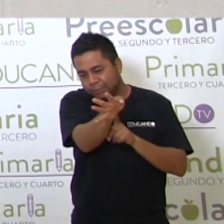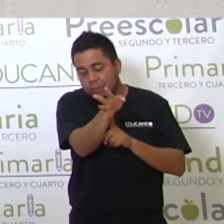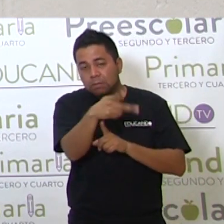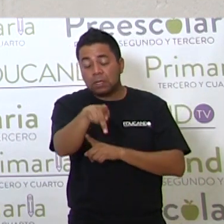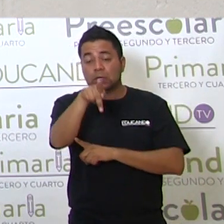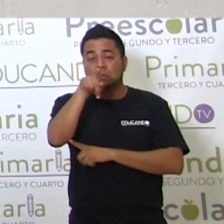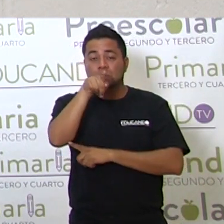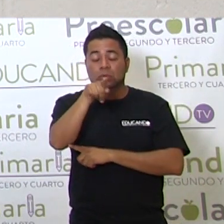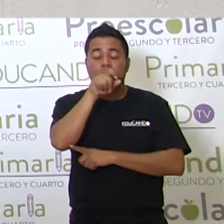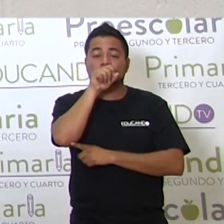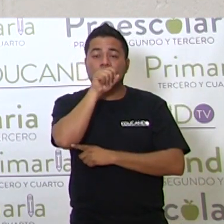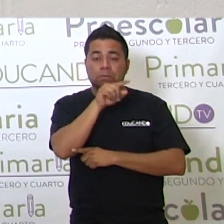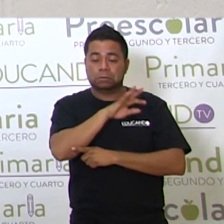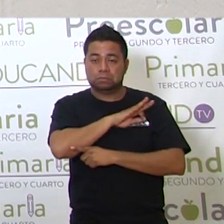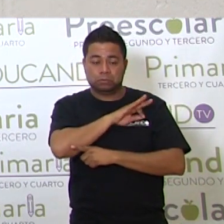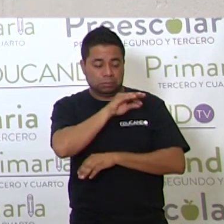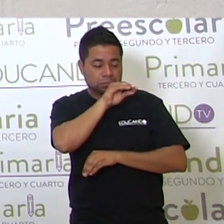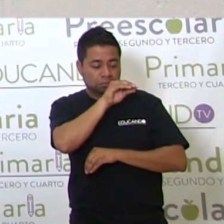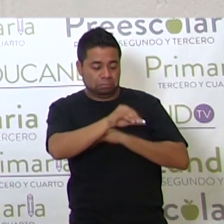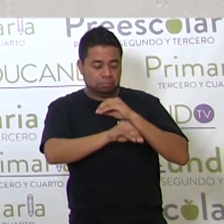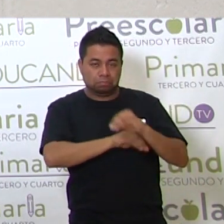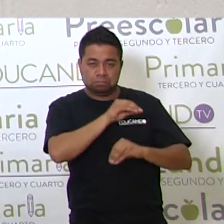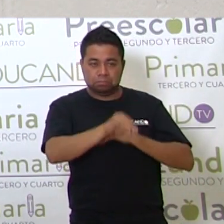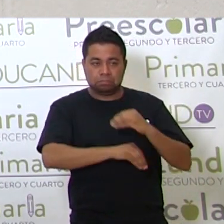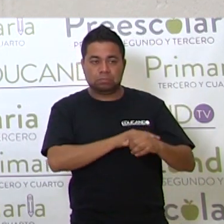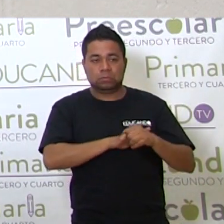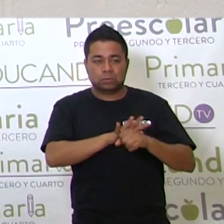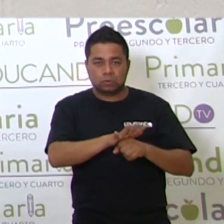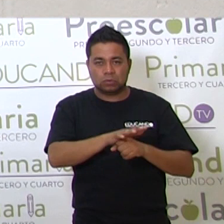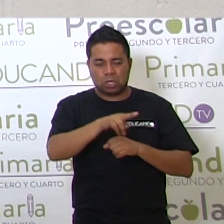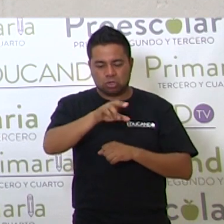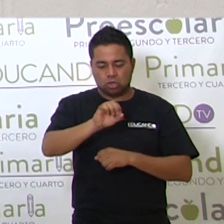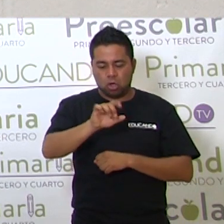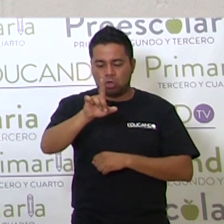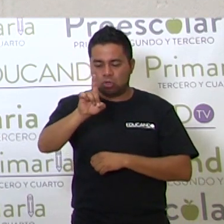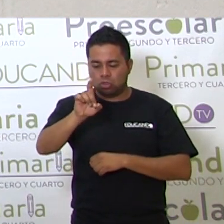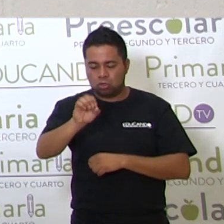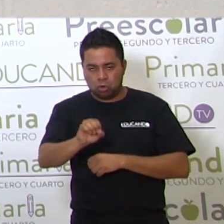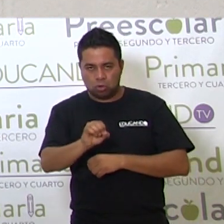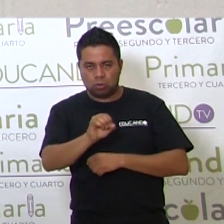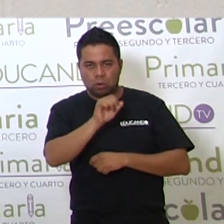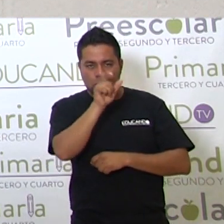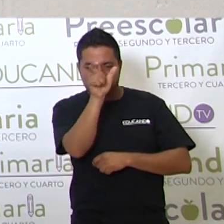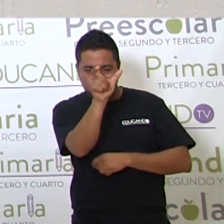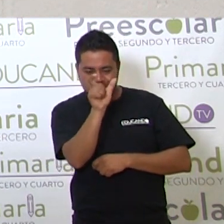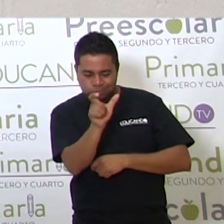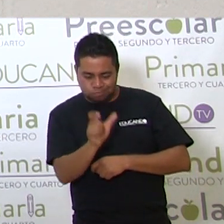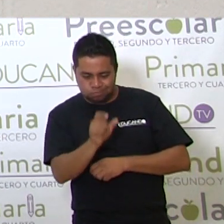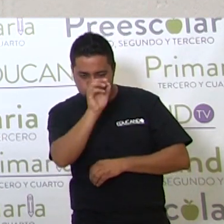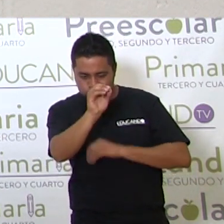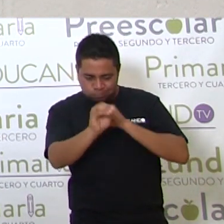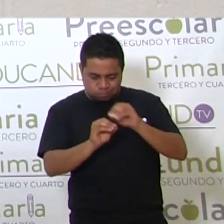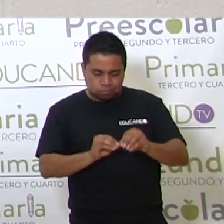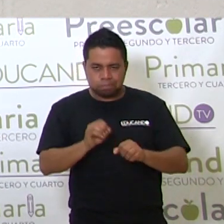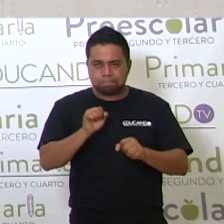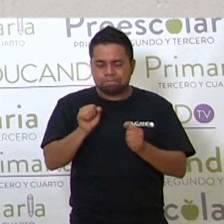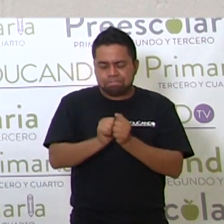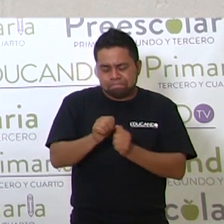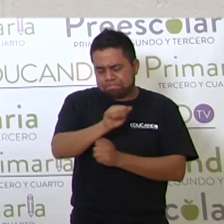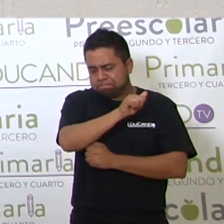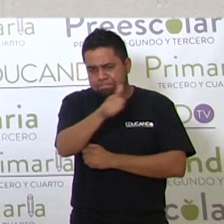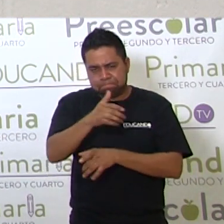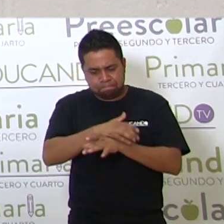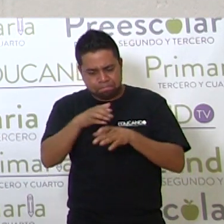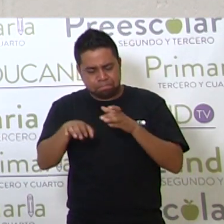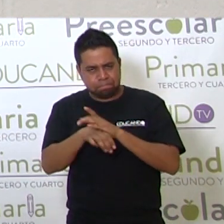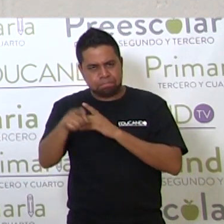ir llenando estos nodos con otras nociones que ustedes ya